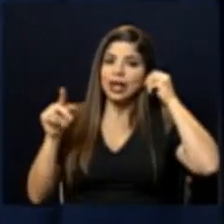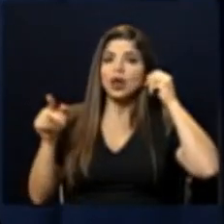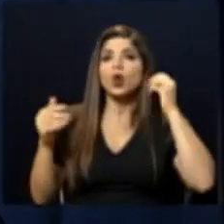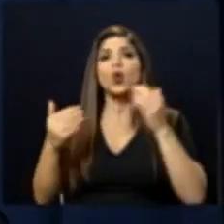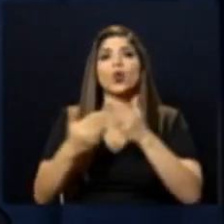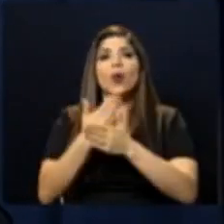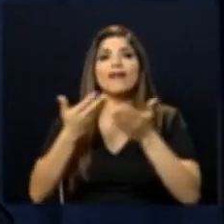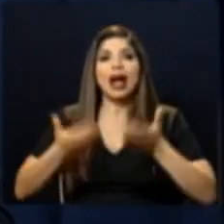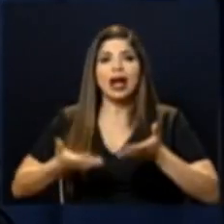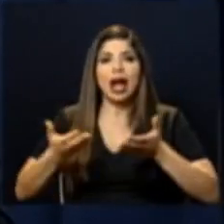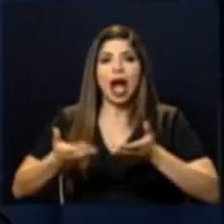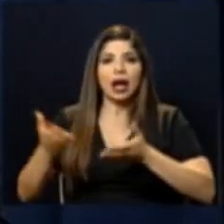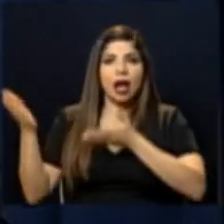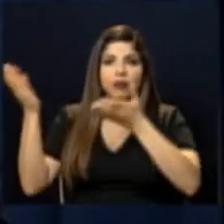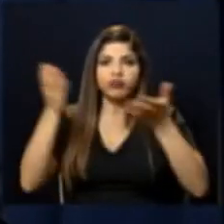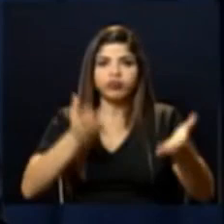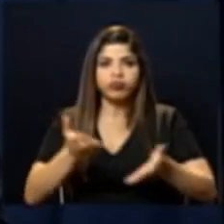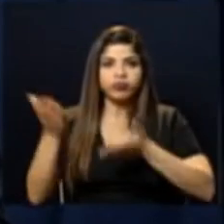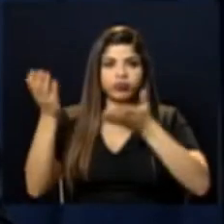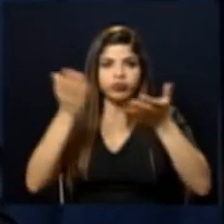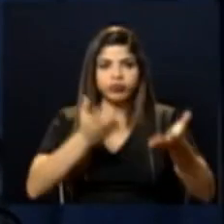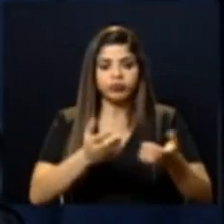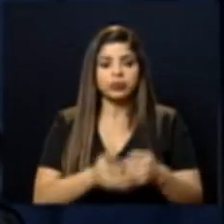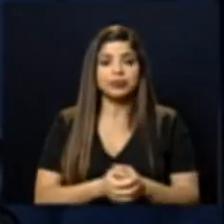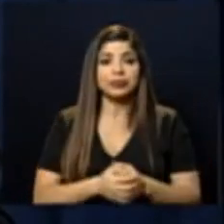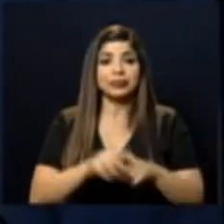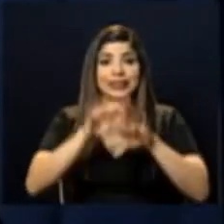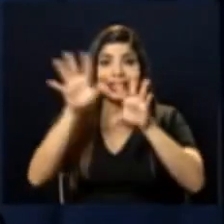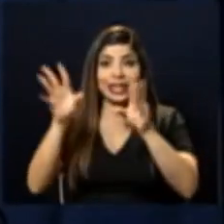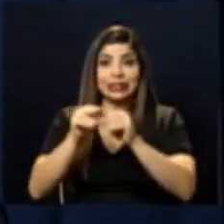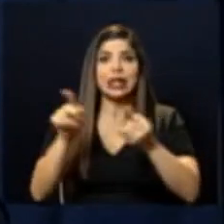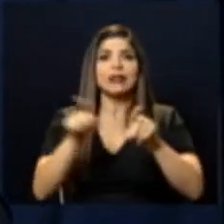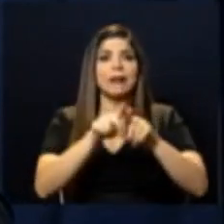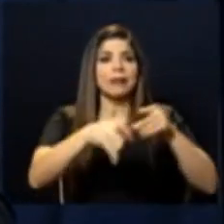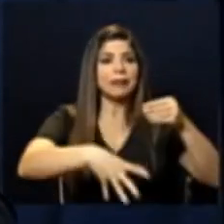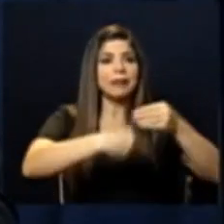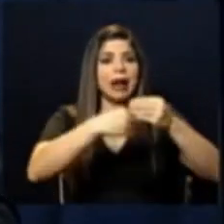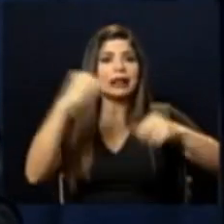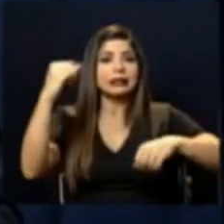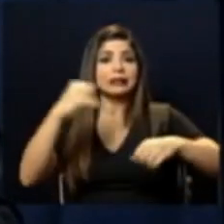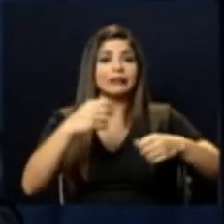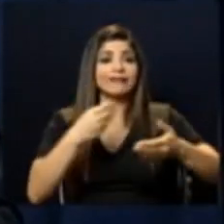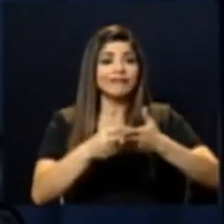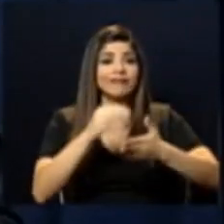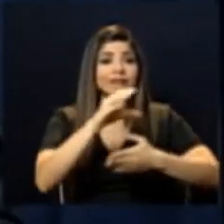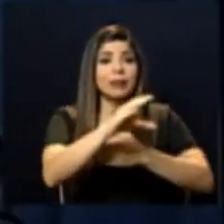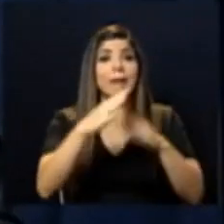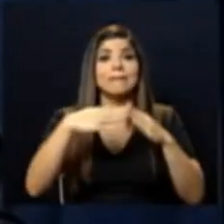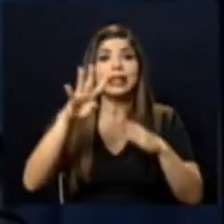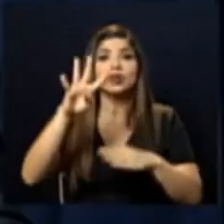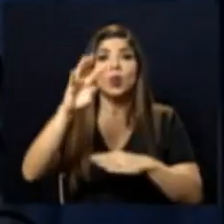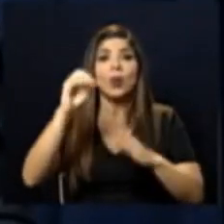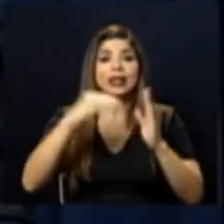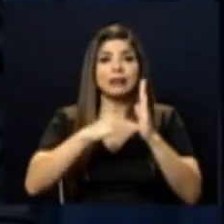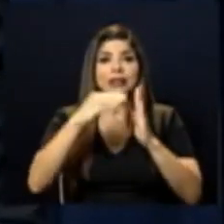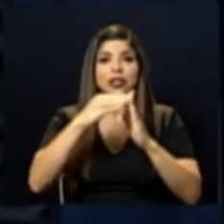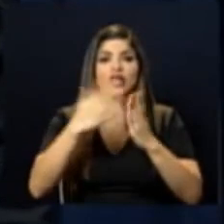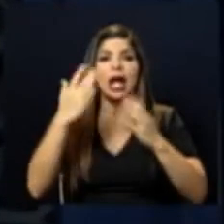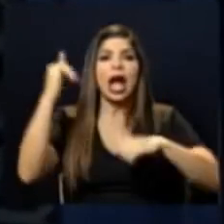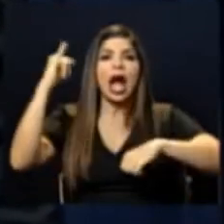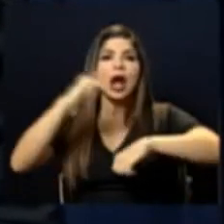carga. A esto se sumaron inversiones adicionales por más de 40 millones en aeropuertos